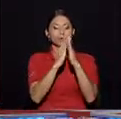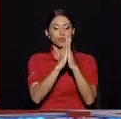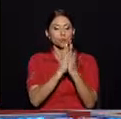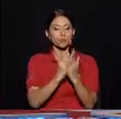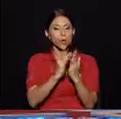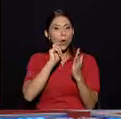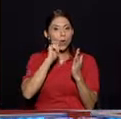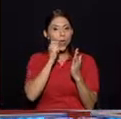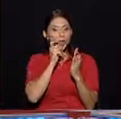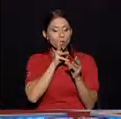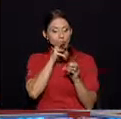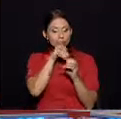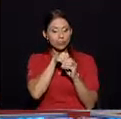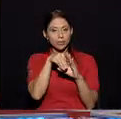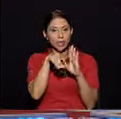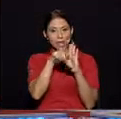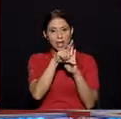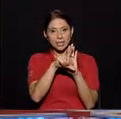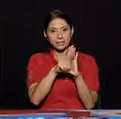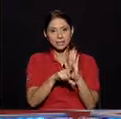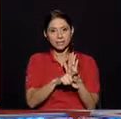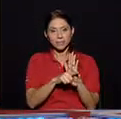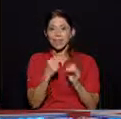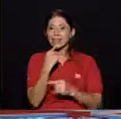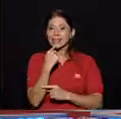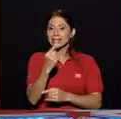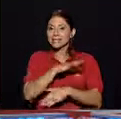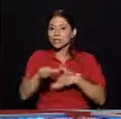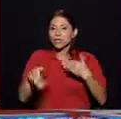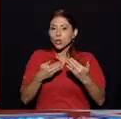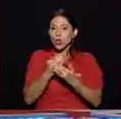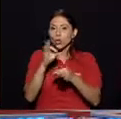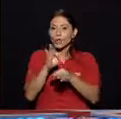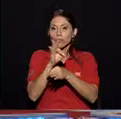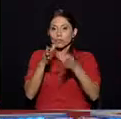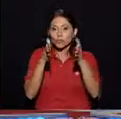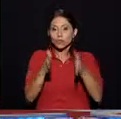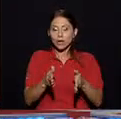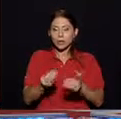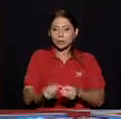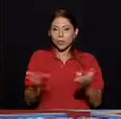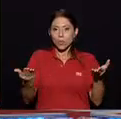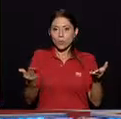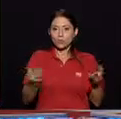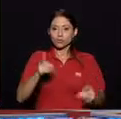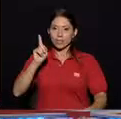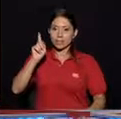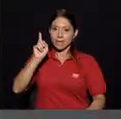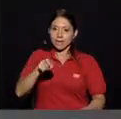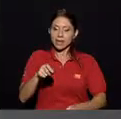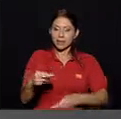que la desintegración institucional afecta directamente la atención y prevención de la violencia contra la niñez.